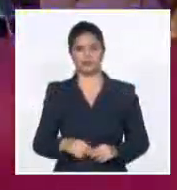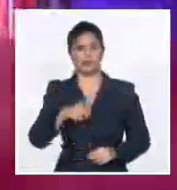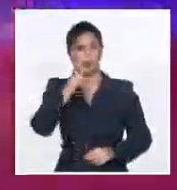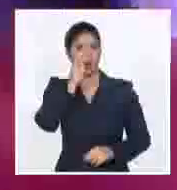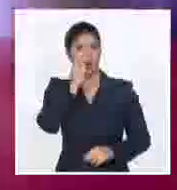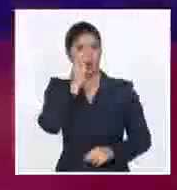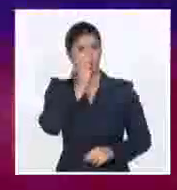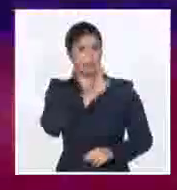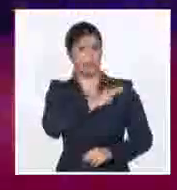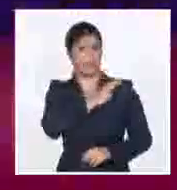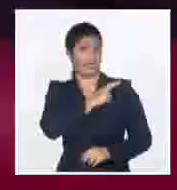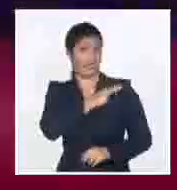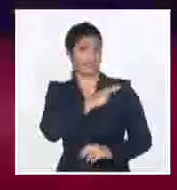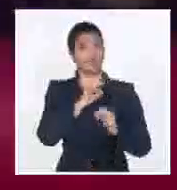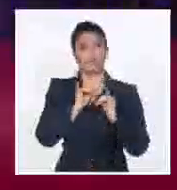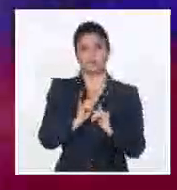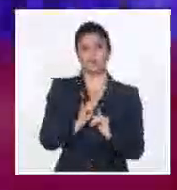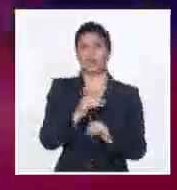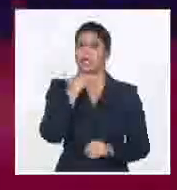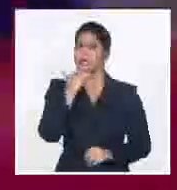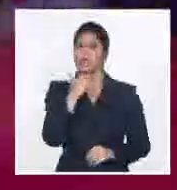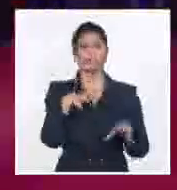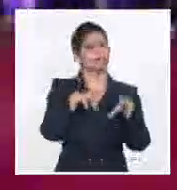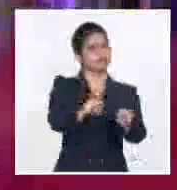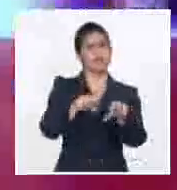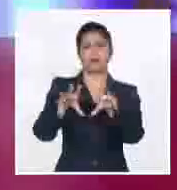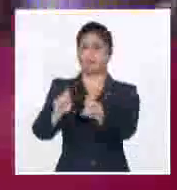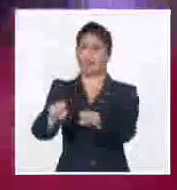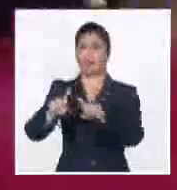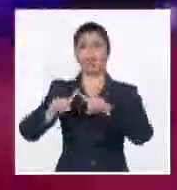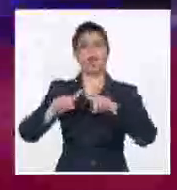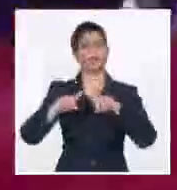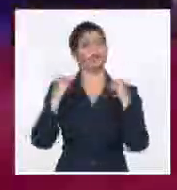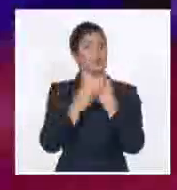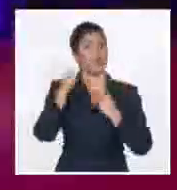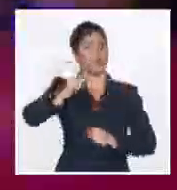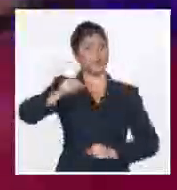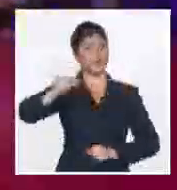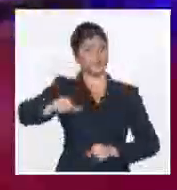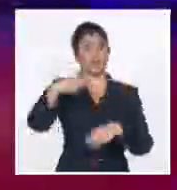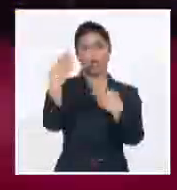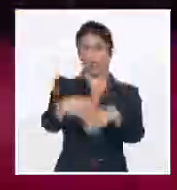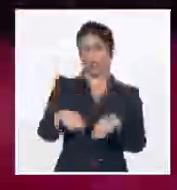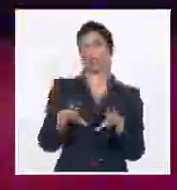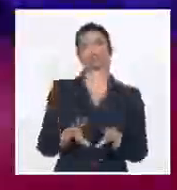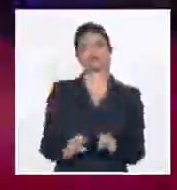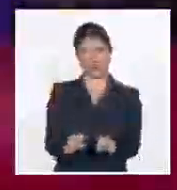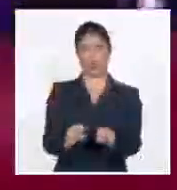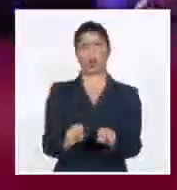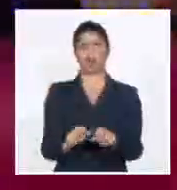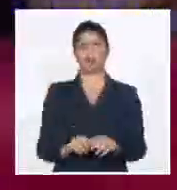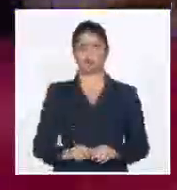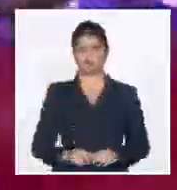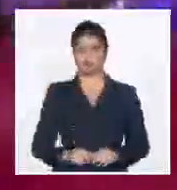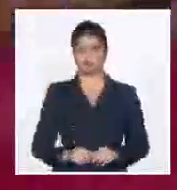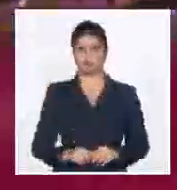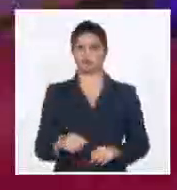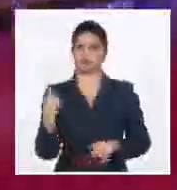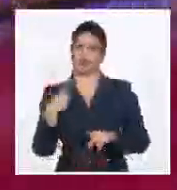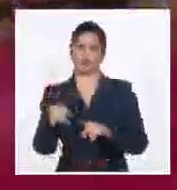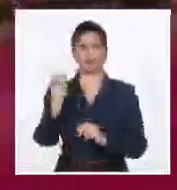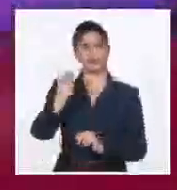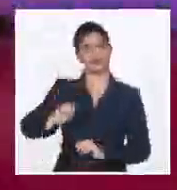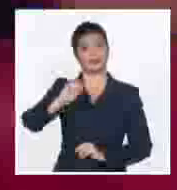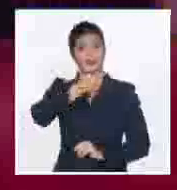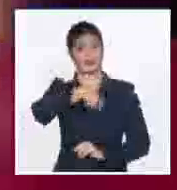otros ataques a los agentes del orden público desplegados cerca de las oficinas del PSOE. Los partidos políticos de la derecha española salieron